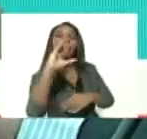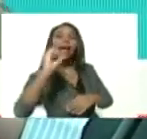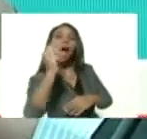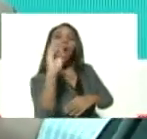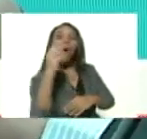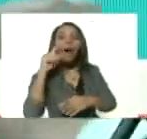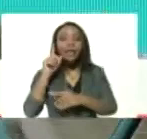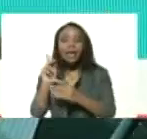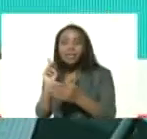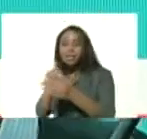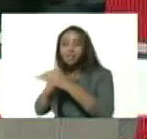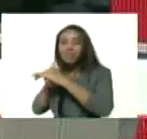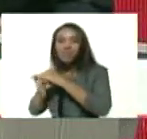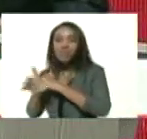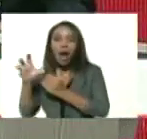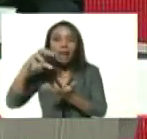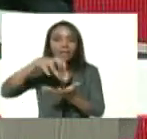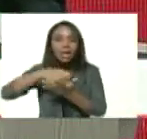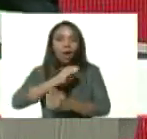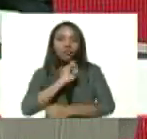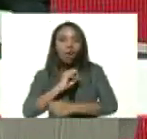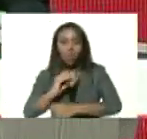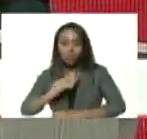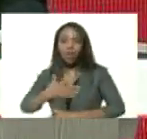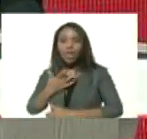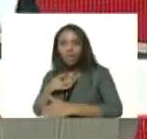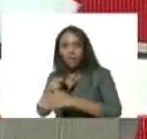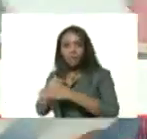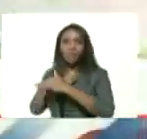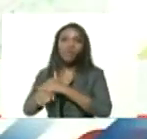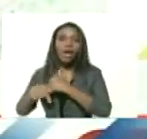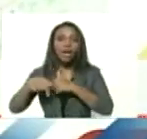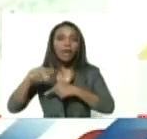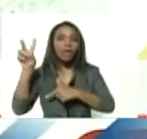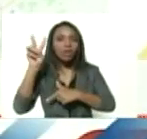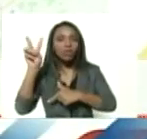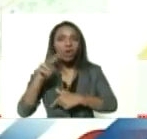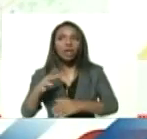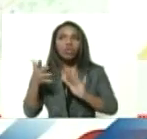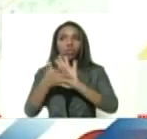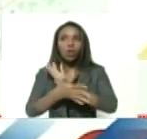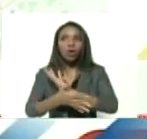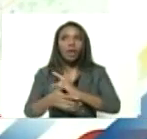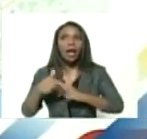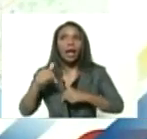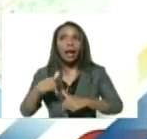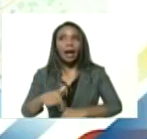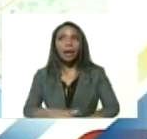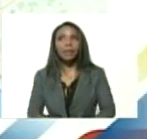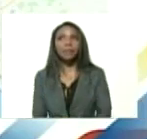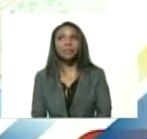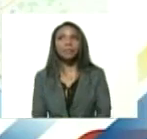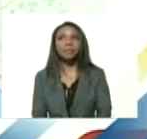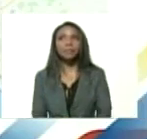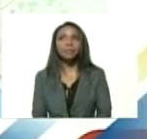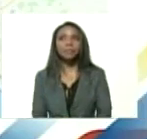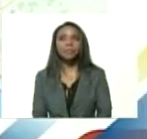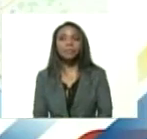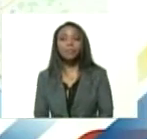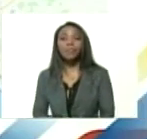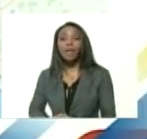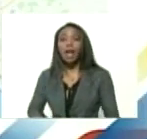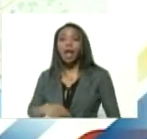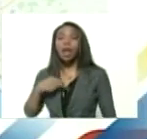y entrar al estado Zulia para poder perpetrar todos estos actos. El otro hilo